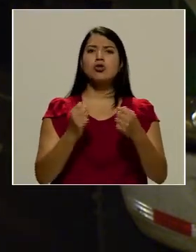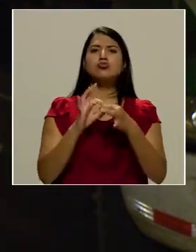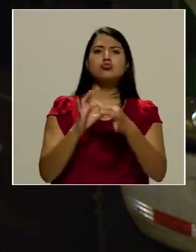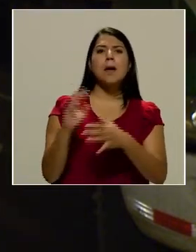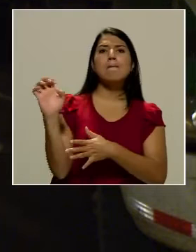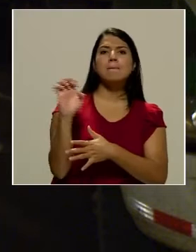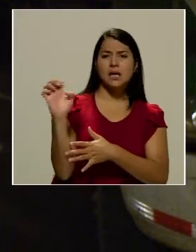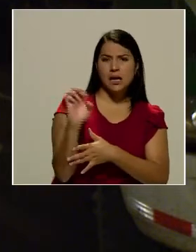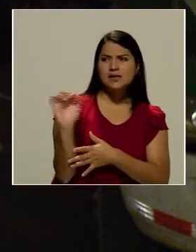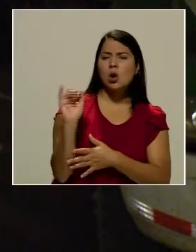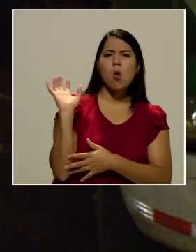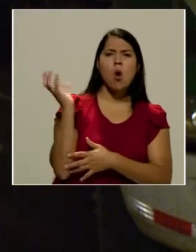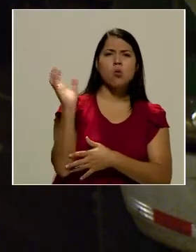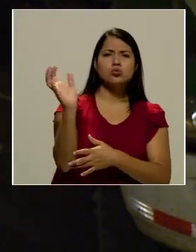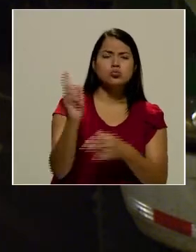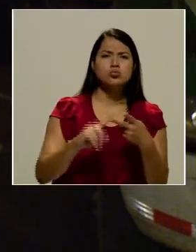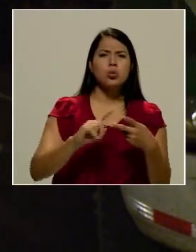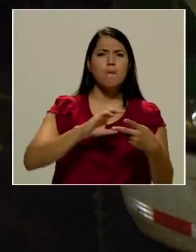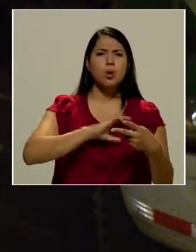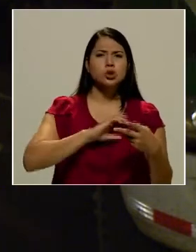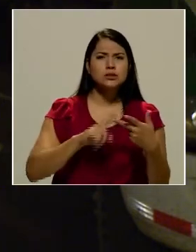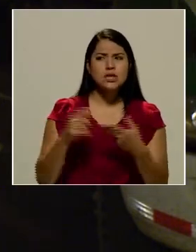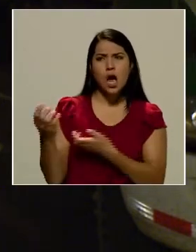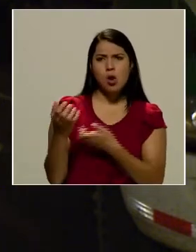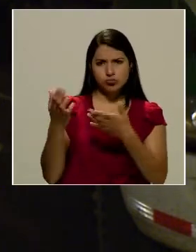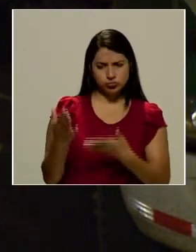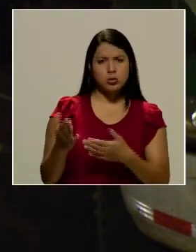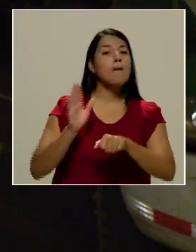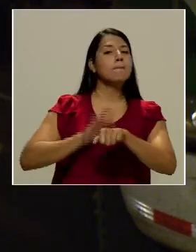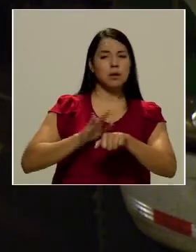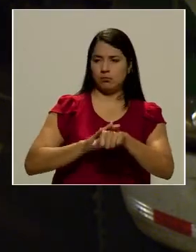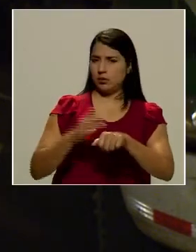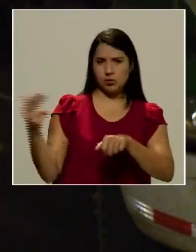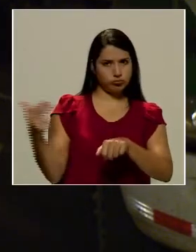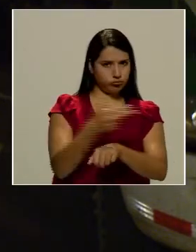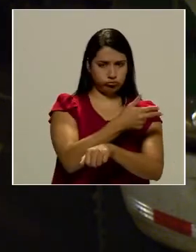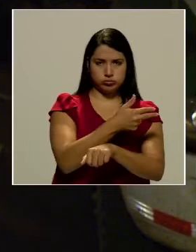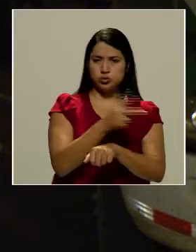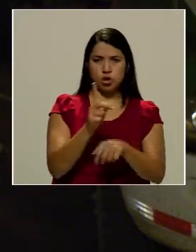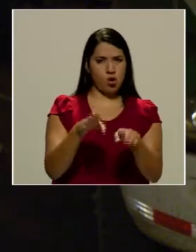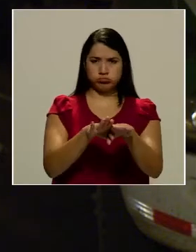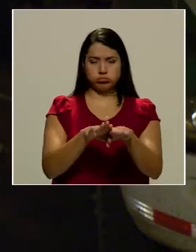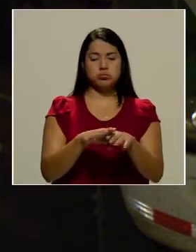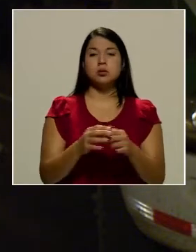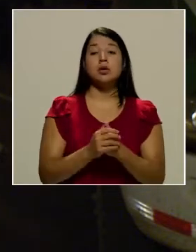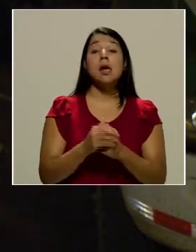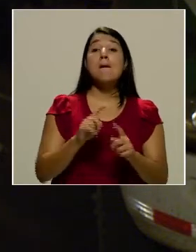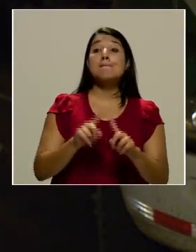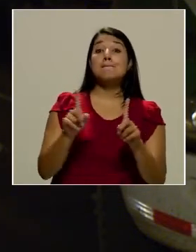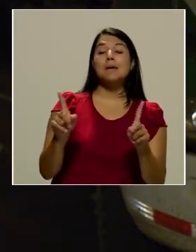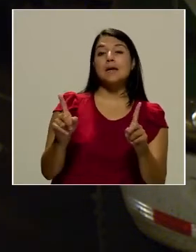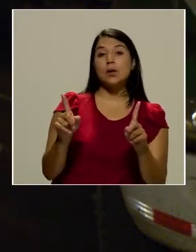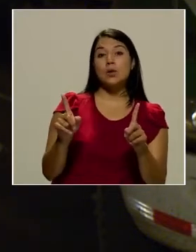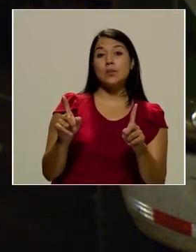ambulancias acá, es regulado, los dejan pasar, pero los más afectados en este caso por el bloqueo aquí en la ruta 27, en este punto,